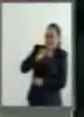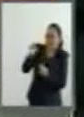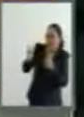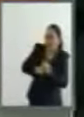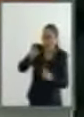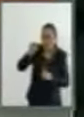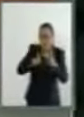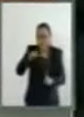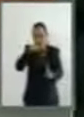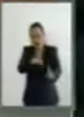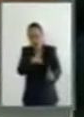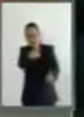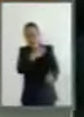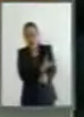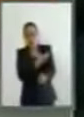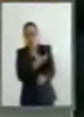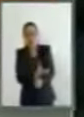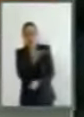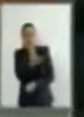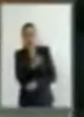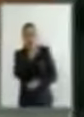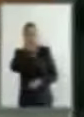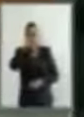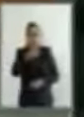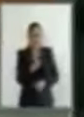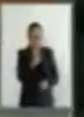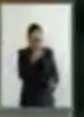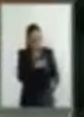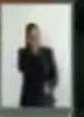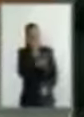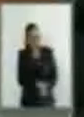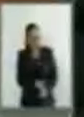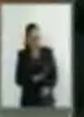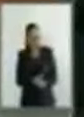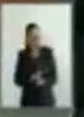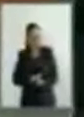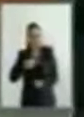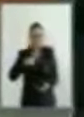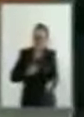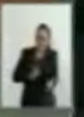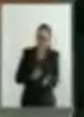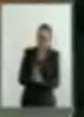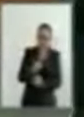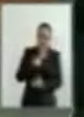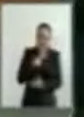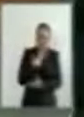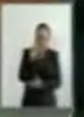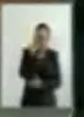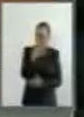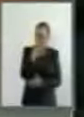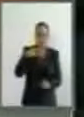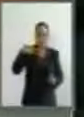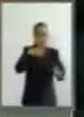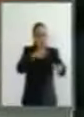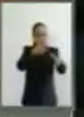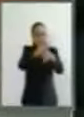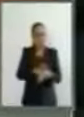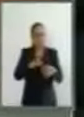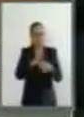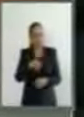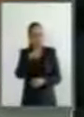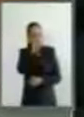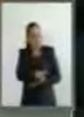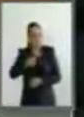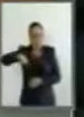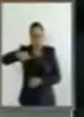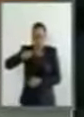decirle al compañero Encinas de manera leal, de manera genuina, que dimos